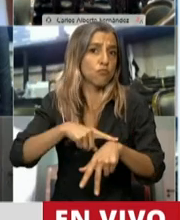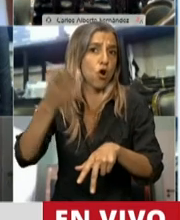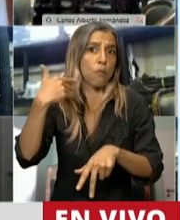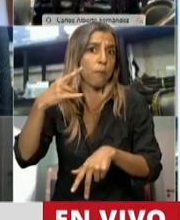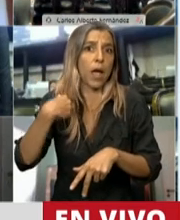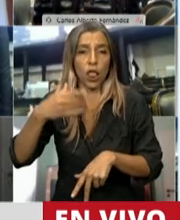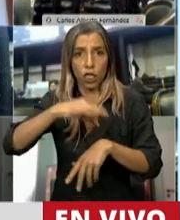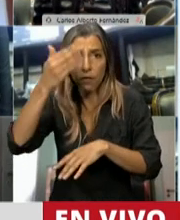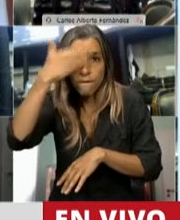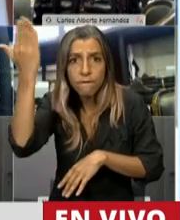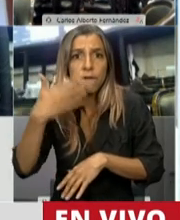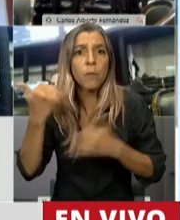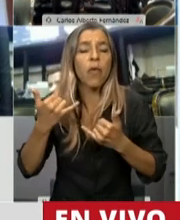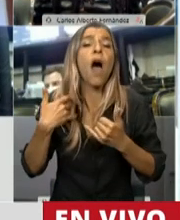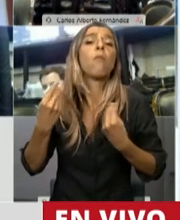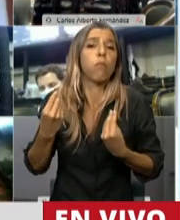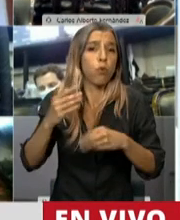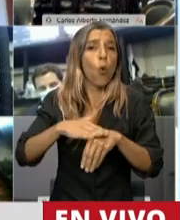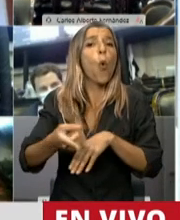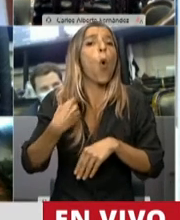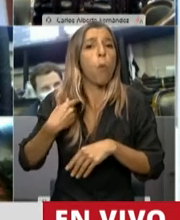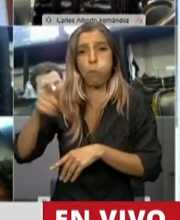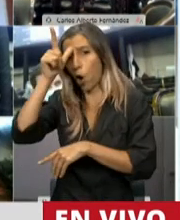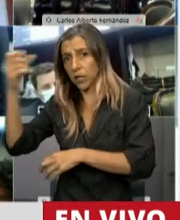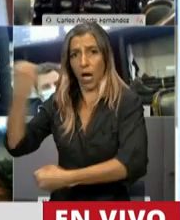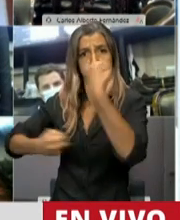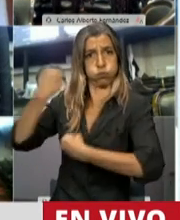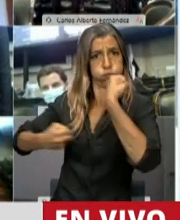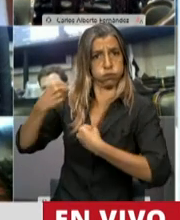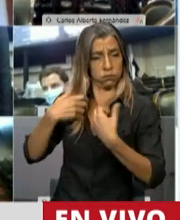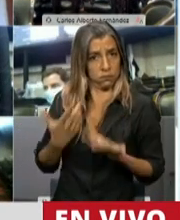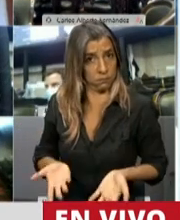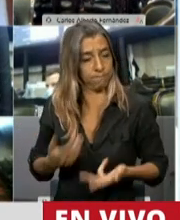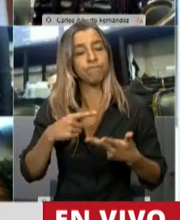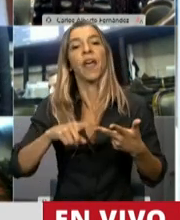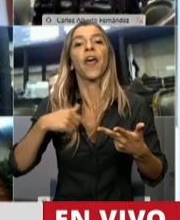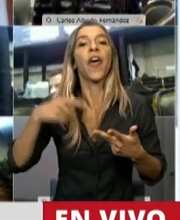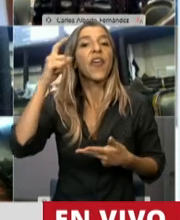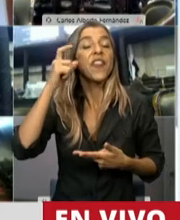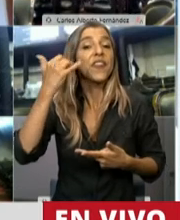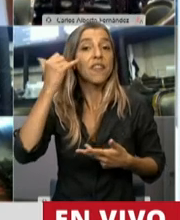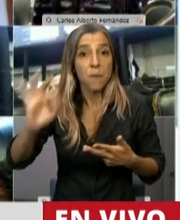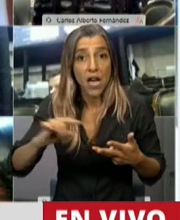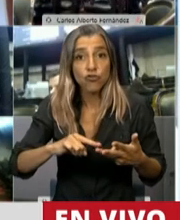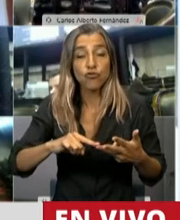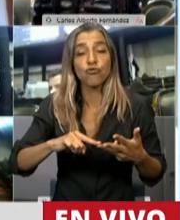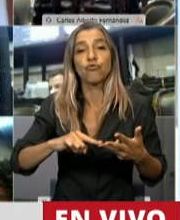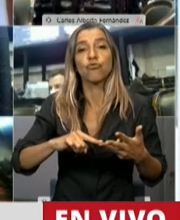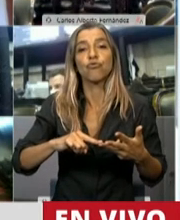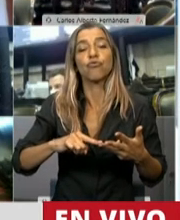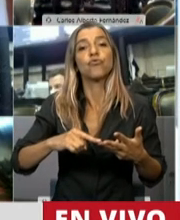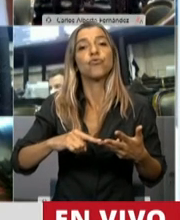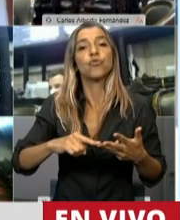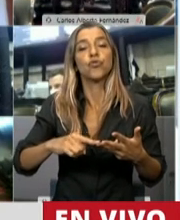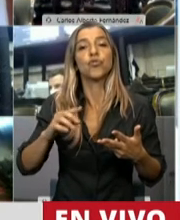salud causado por golpes provocados por la fuerza policial. El 10 de mayo, como aquí se mencionó, en la